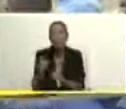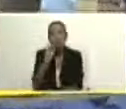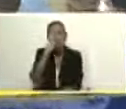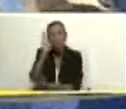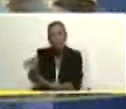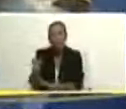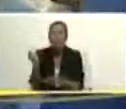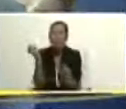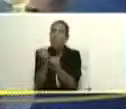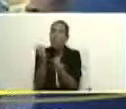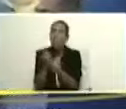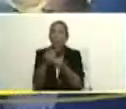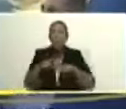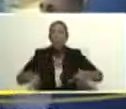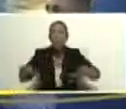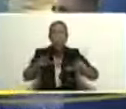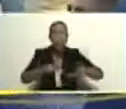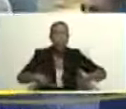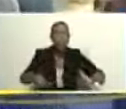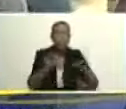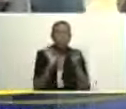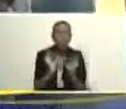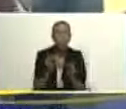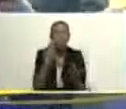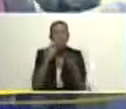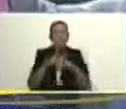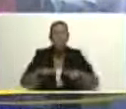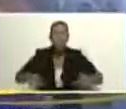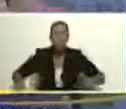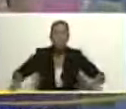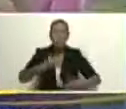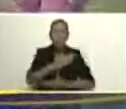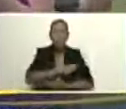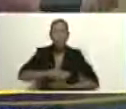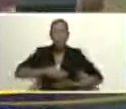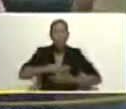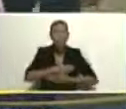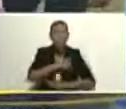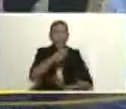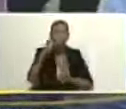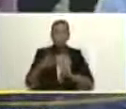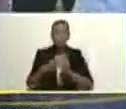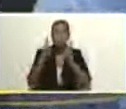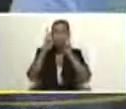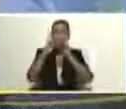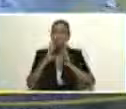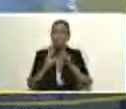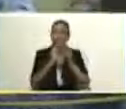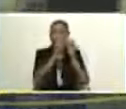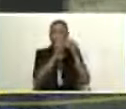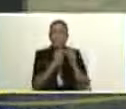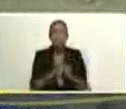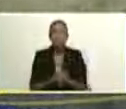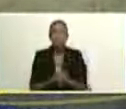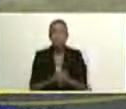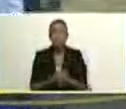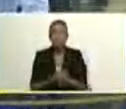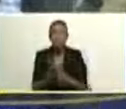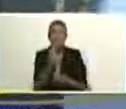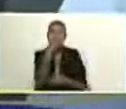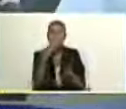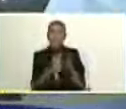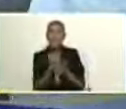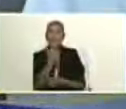unos espacios súper inmensos, todos han sido recuperados y ahora estos casi